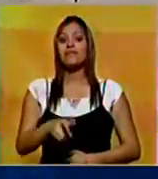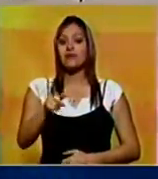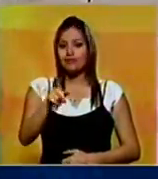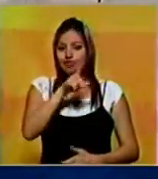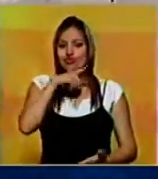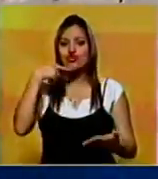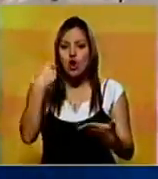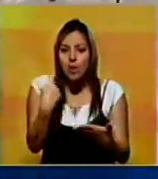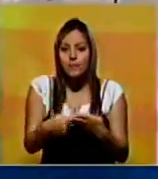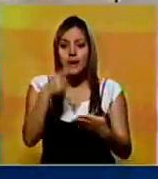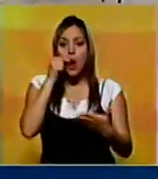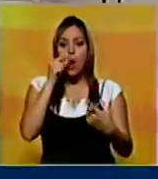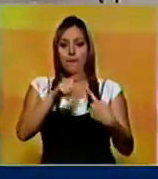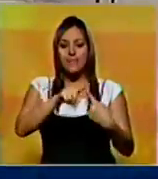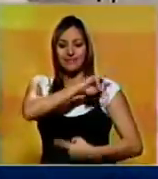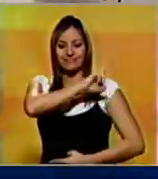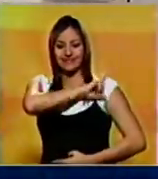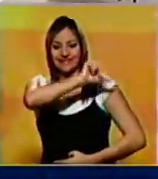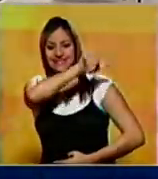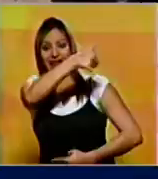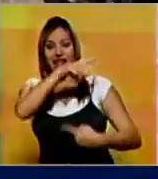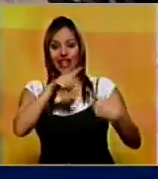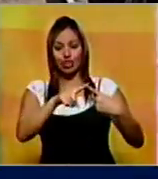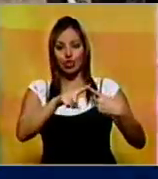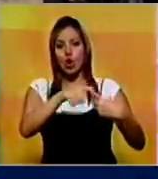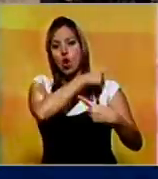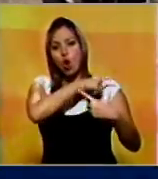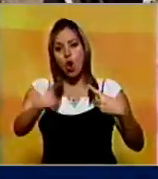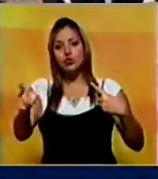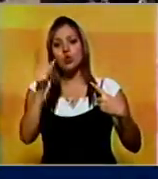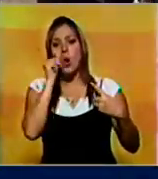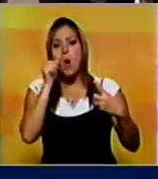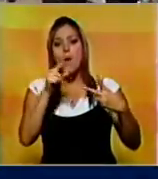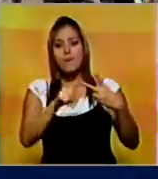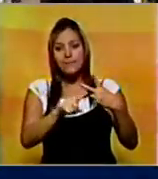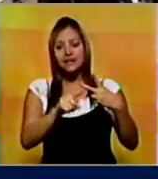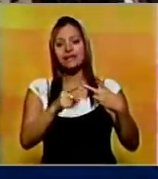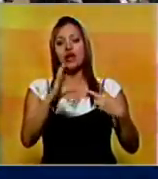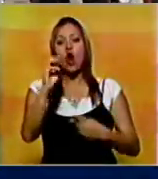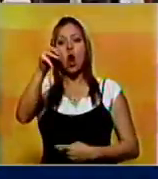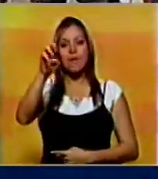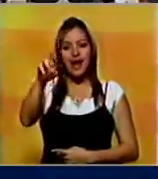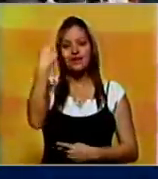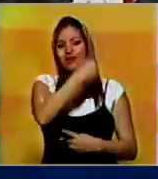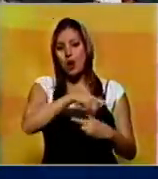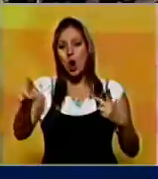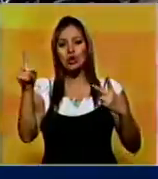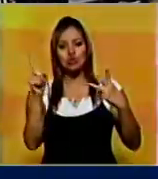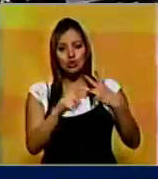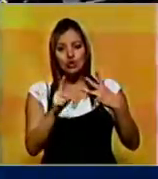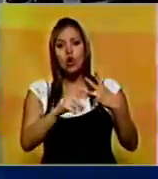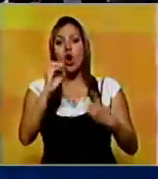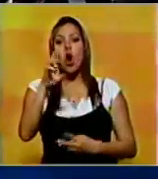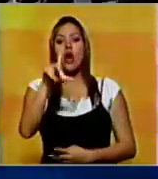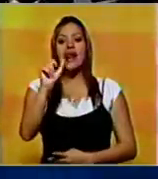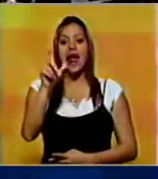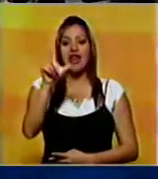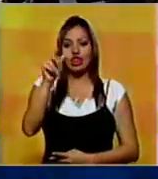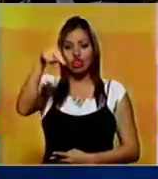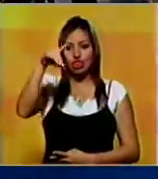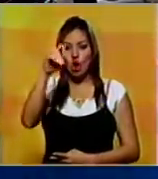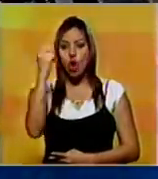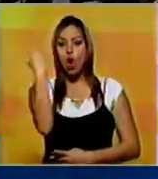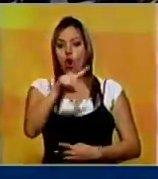identificadas como el sargento primero Darwin Parra el sargento primero Omar García El sargento segundo Orlando MZ y el